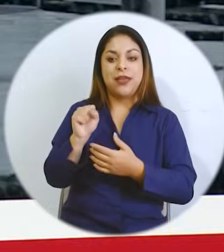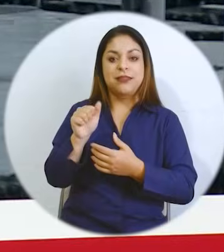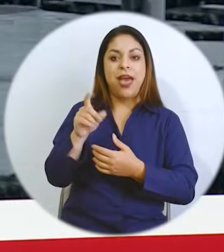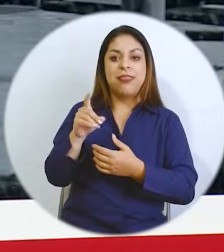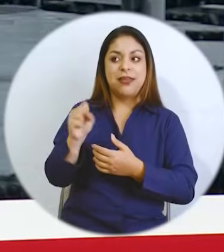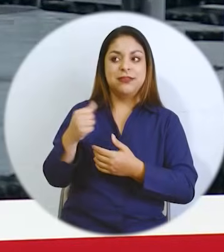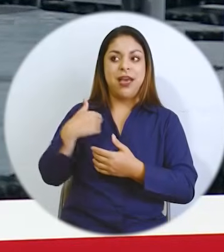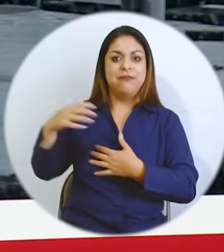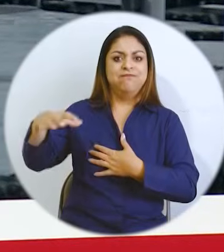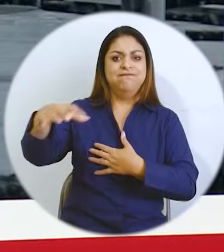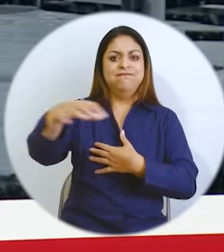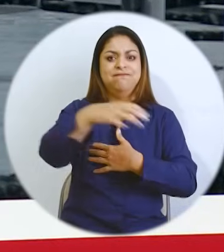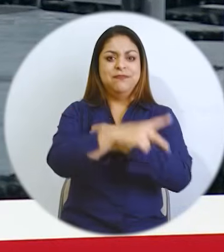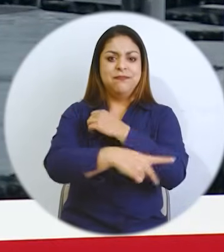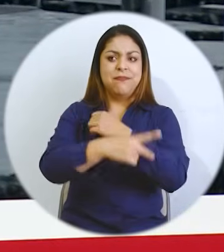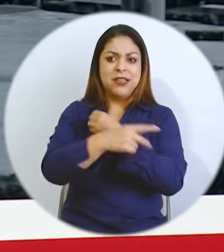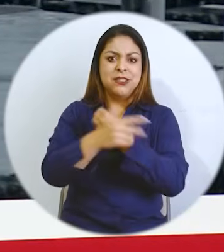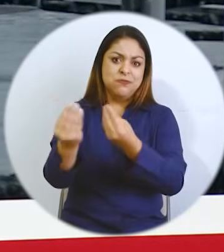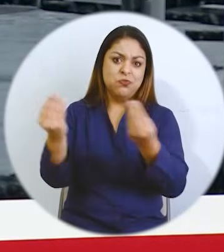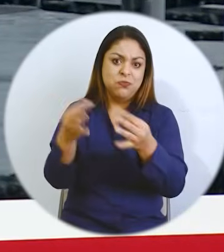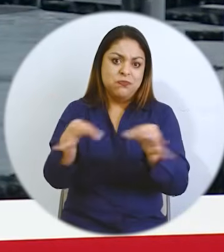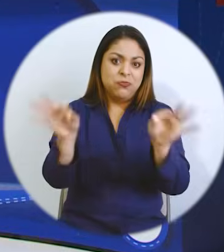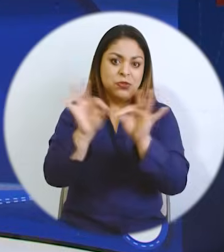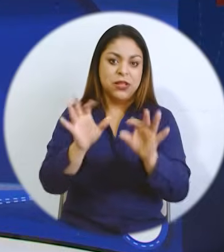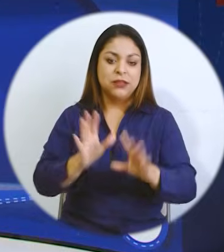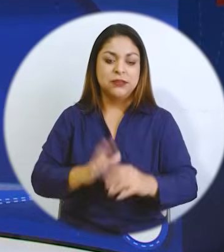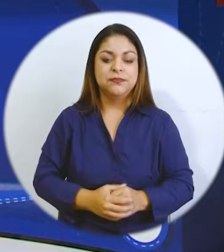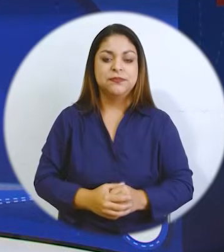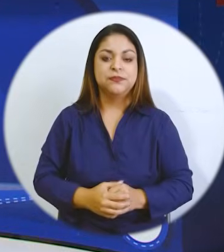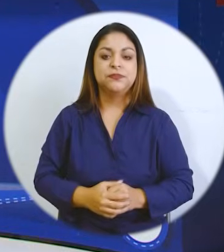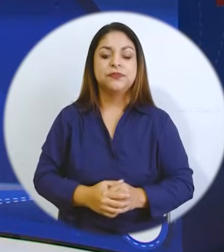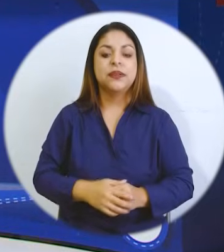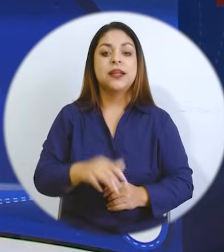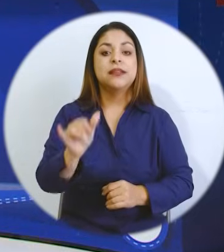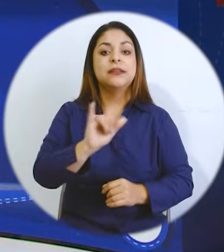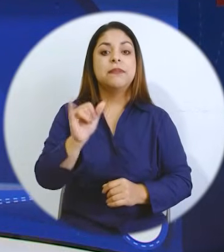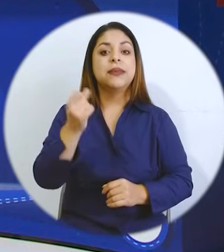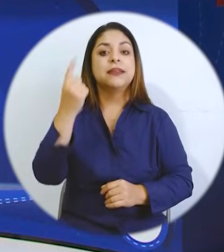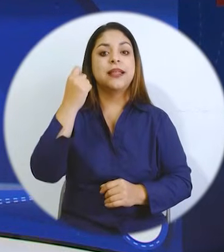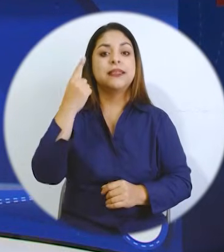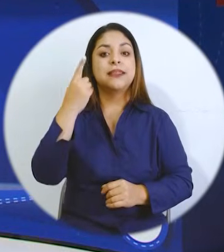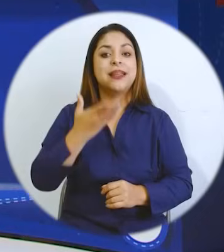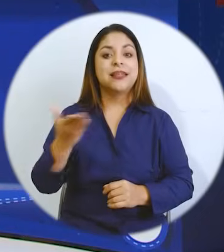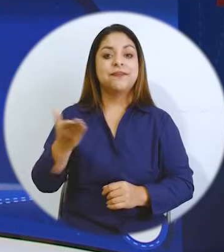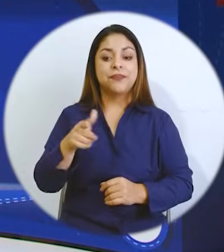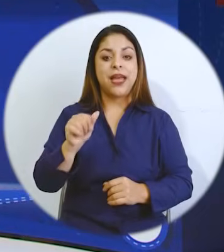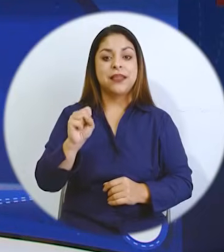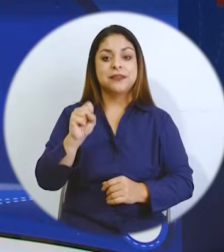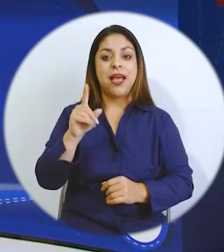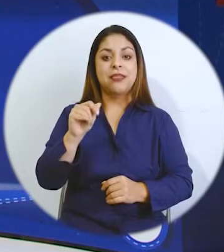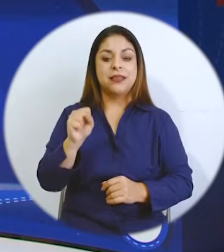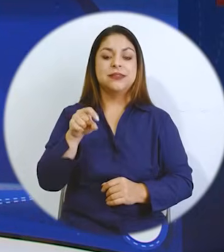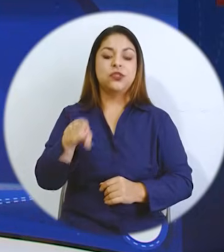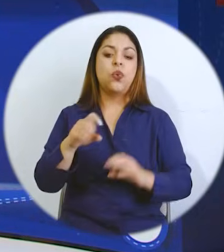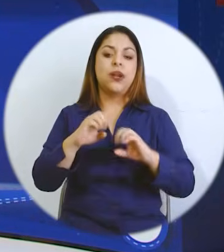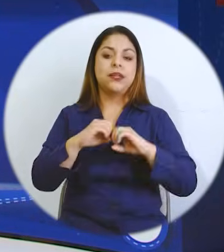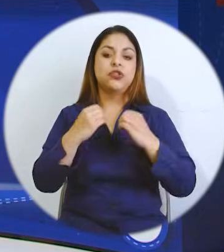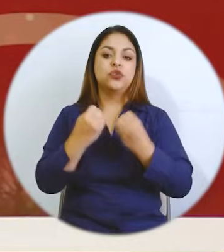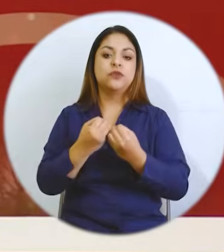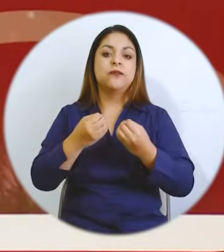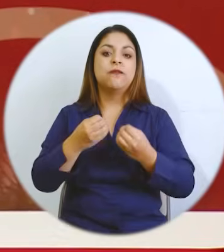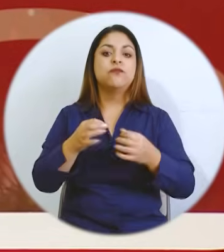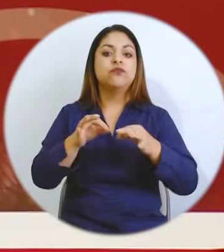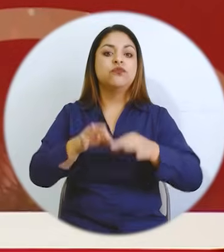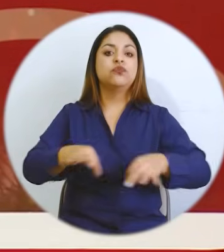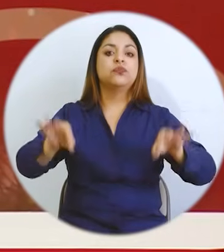en el país y es una población importante. Sí, ahí hay que entender también que las asadas son organizaciones fundamentales porque son